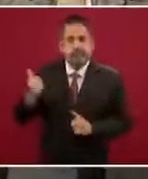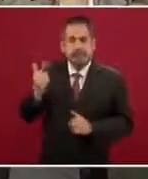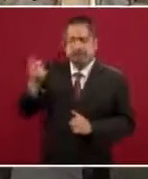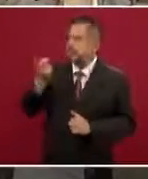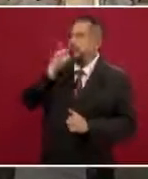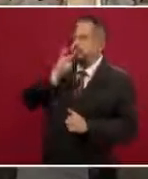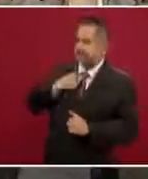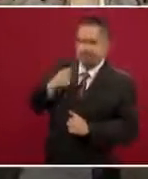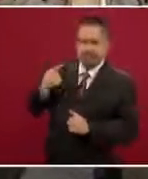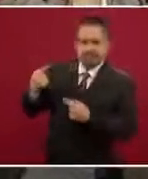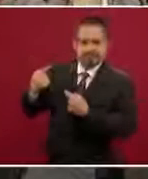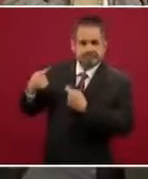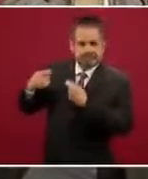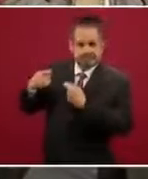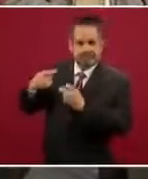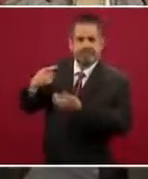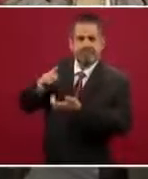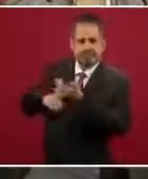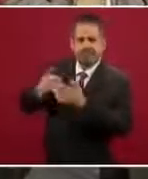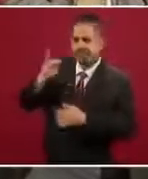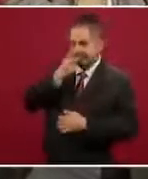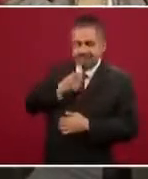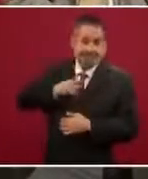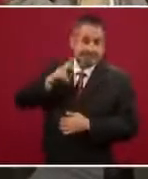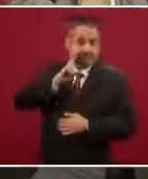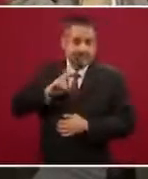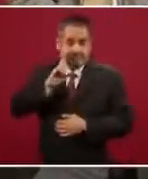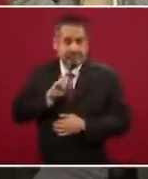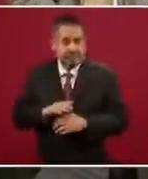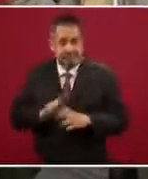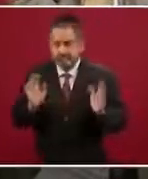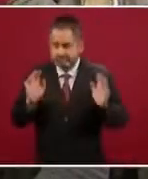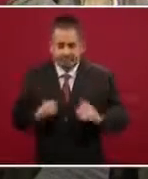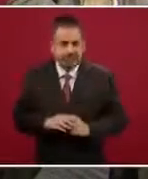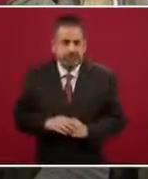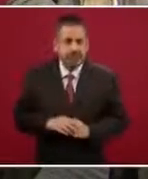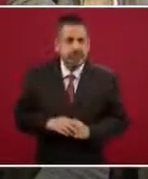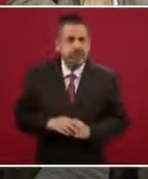va a decir, o sea, no